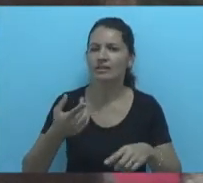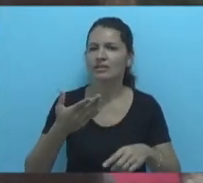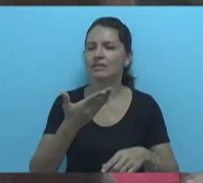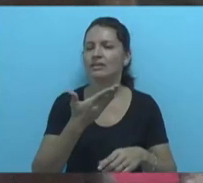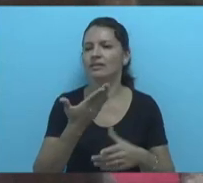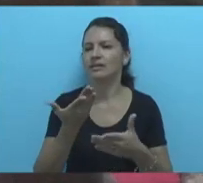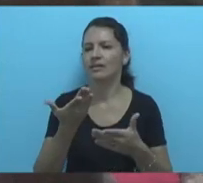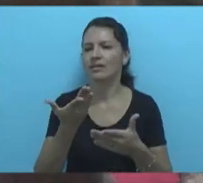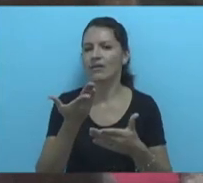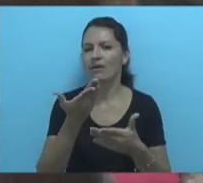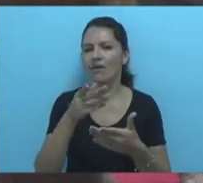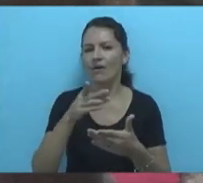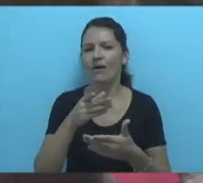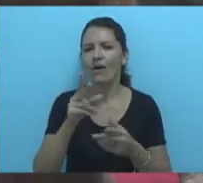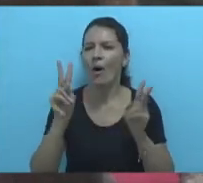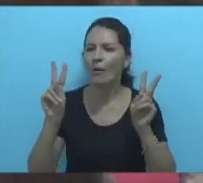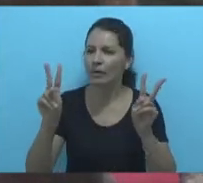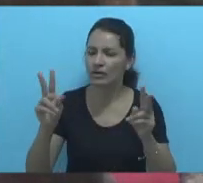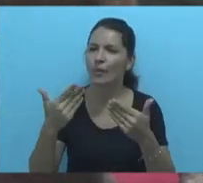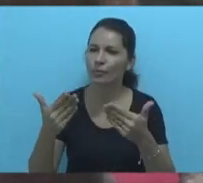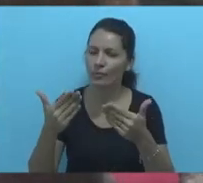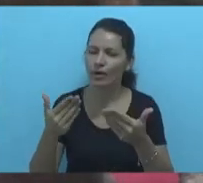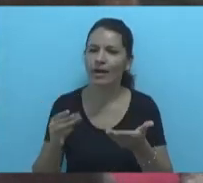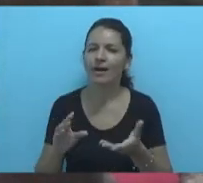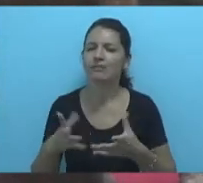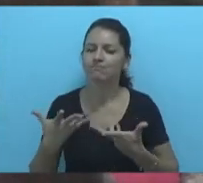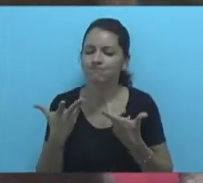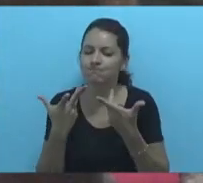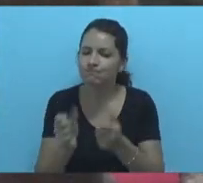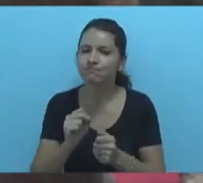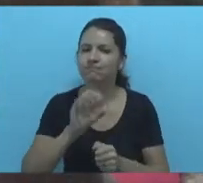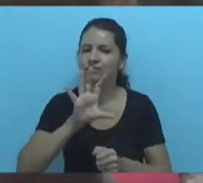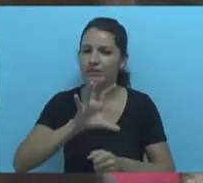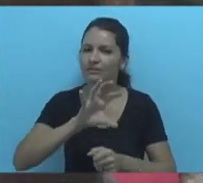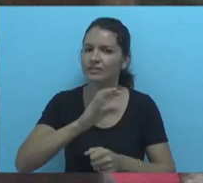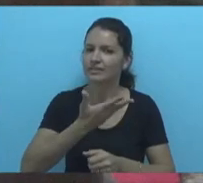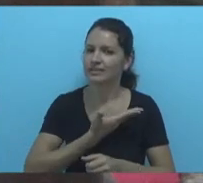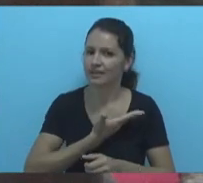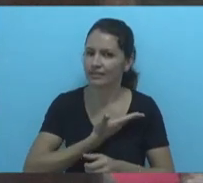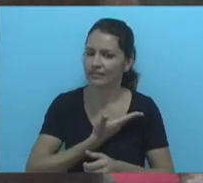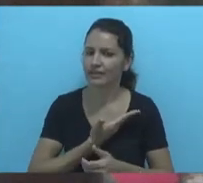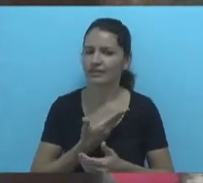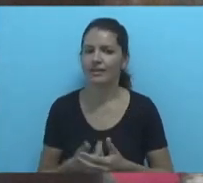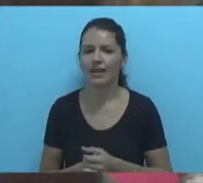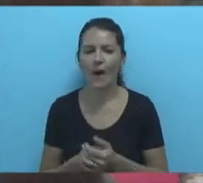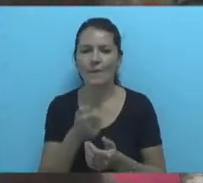que pueda despertar al gigante. Le pedimos que tomen acciones como llevó adelante el gobernador de